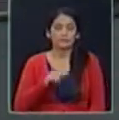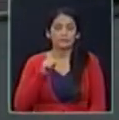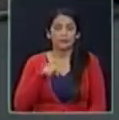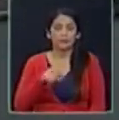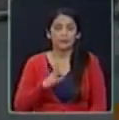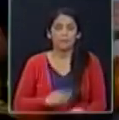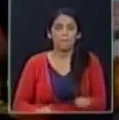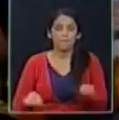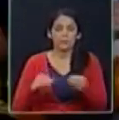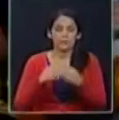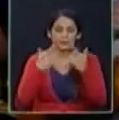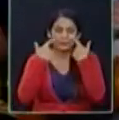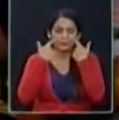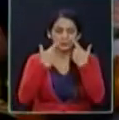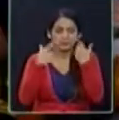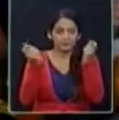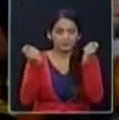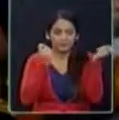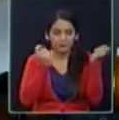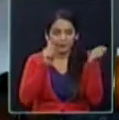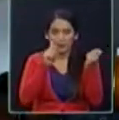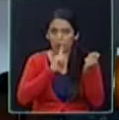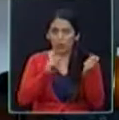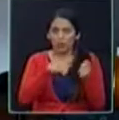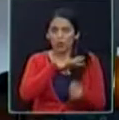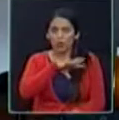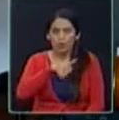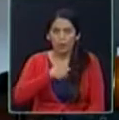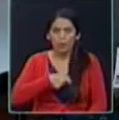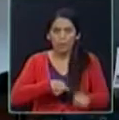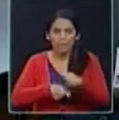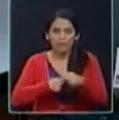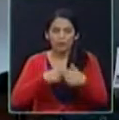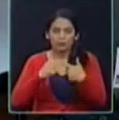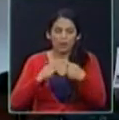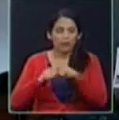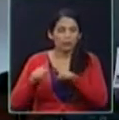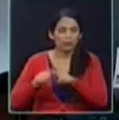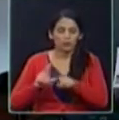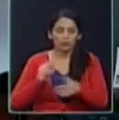del año para evitar actos delictivos. Hernán Samaniego, Telerama Noticias.